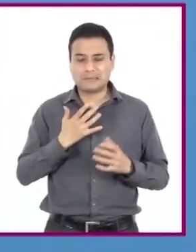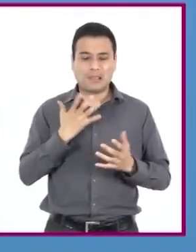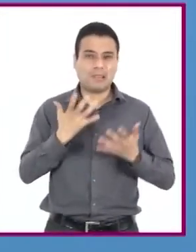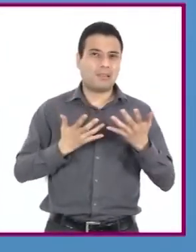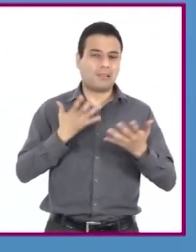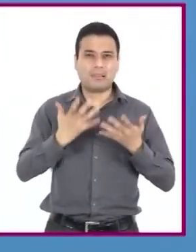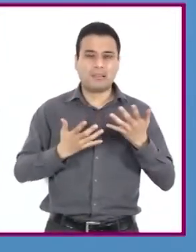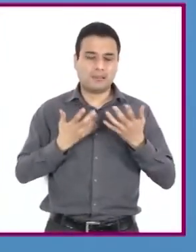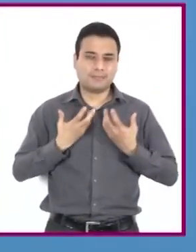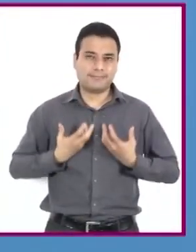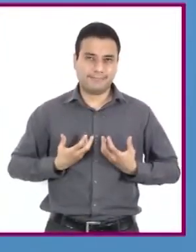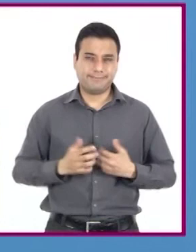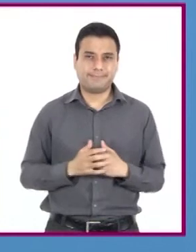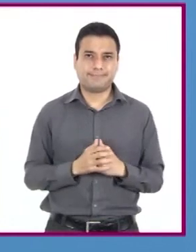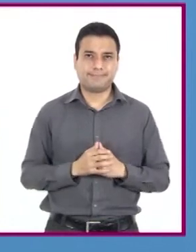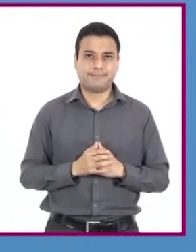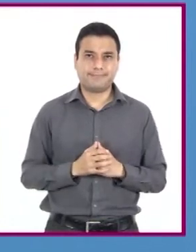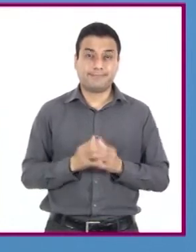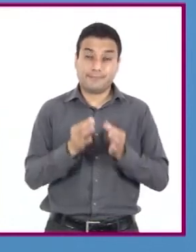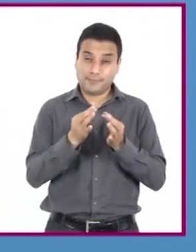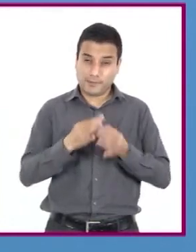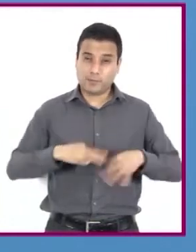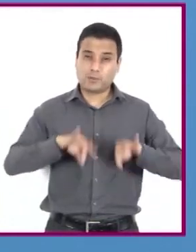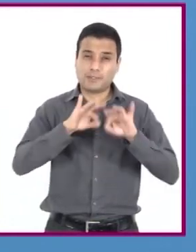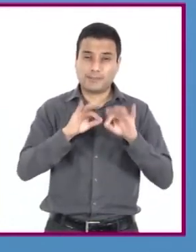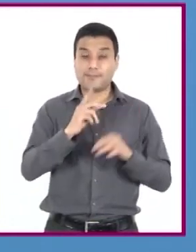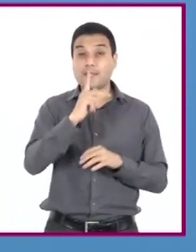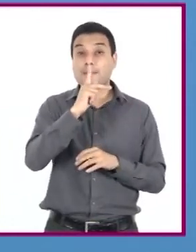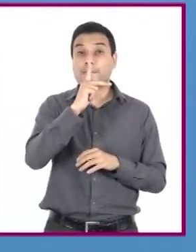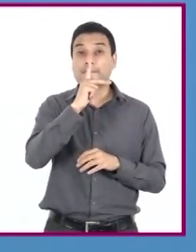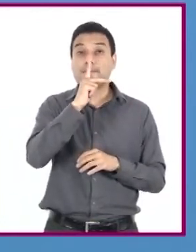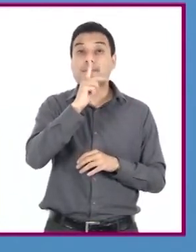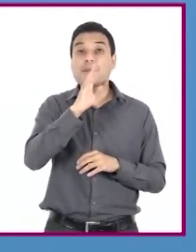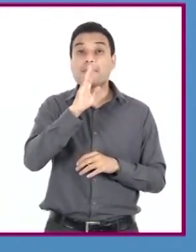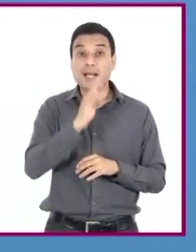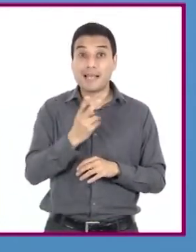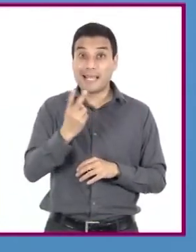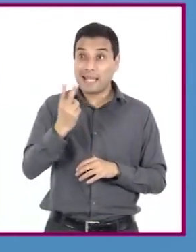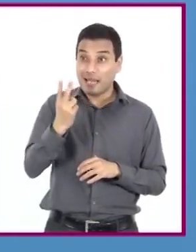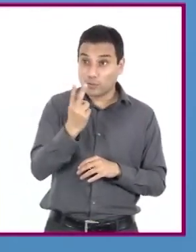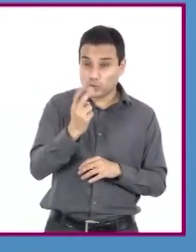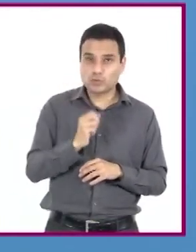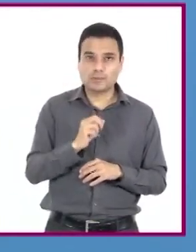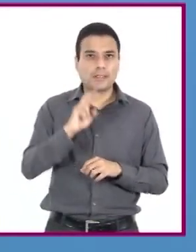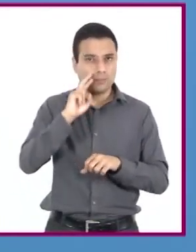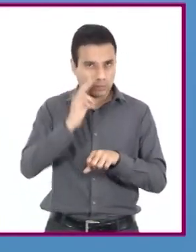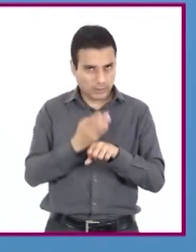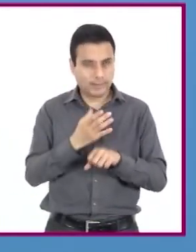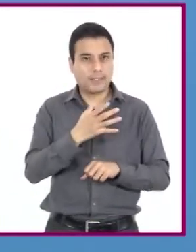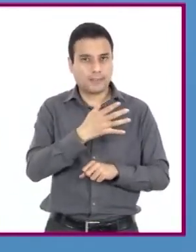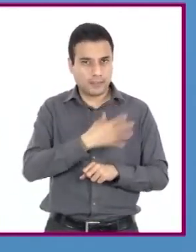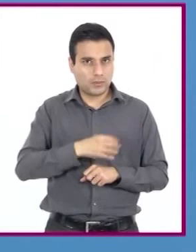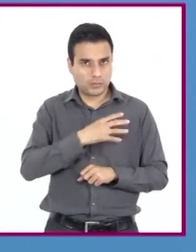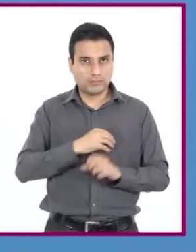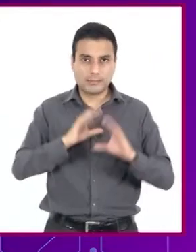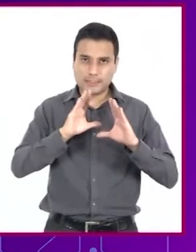Es importante alentar a los padres a desempeñar un papel activo en la crianza de sus